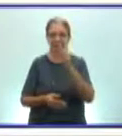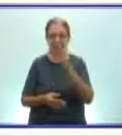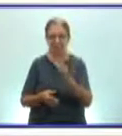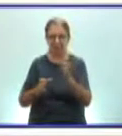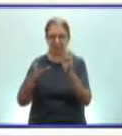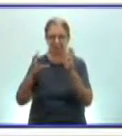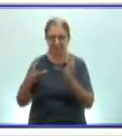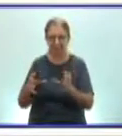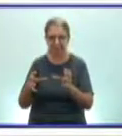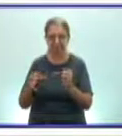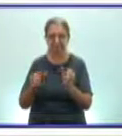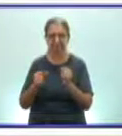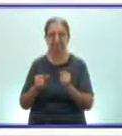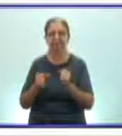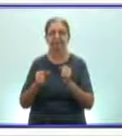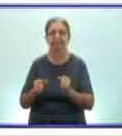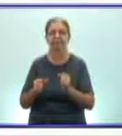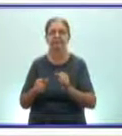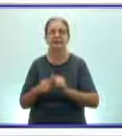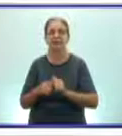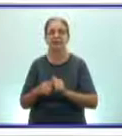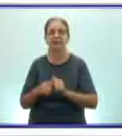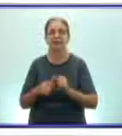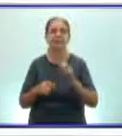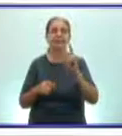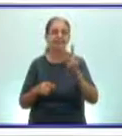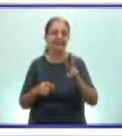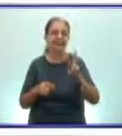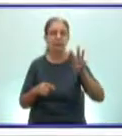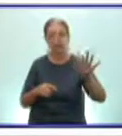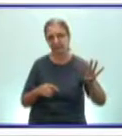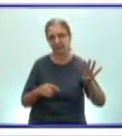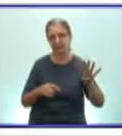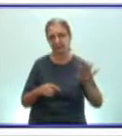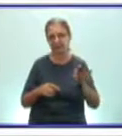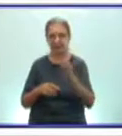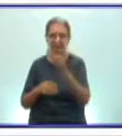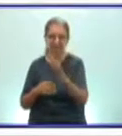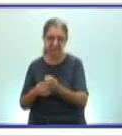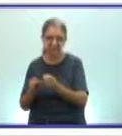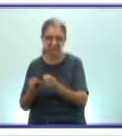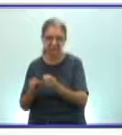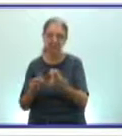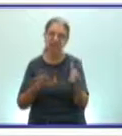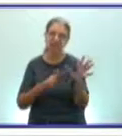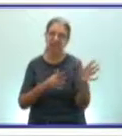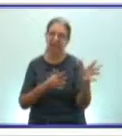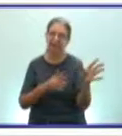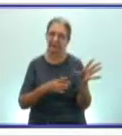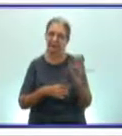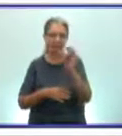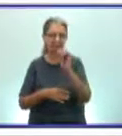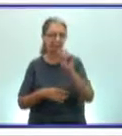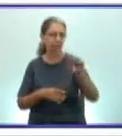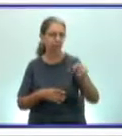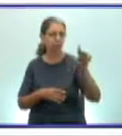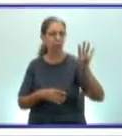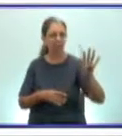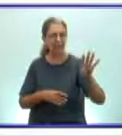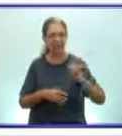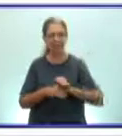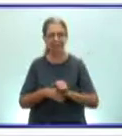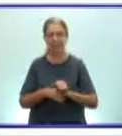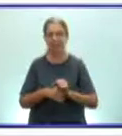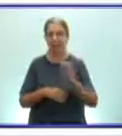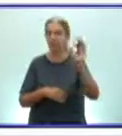aquí era 24 y la frecuencia relativa 0,4. Como hacemos referencia al tanto por ciento, ustedes recuerdan que